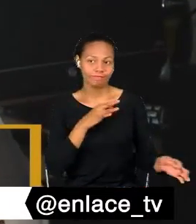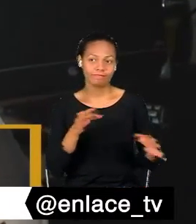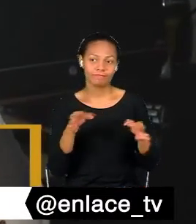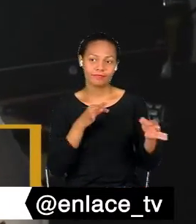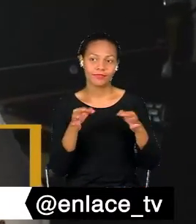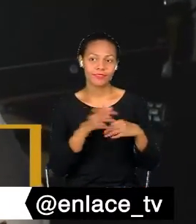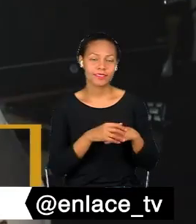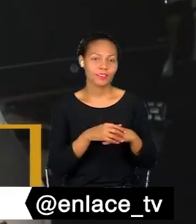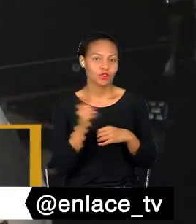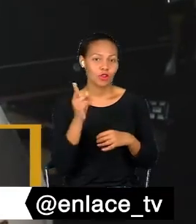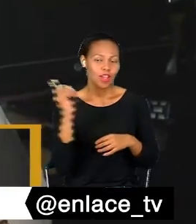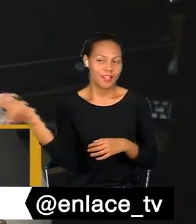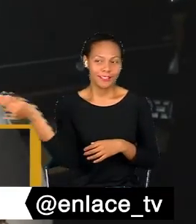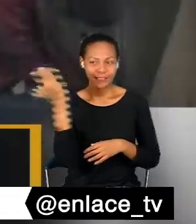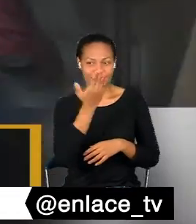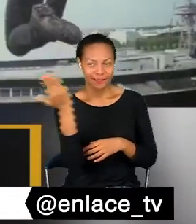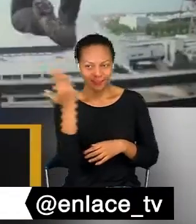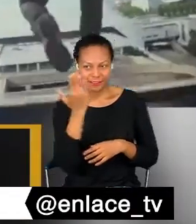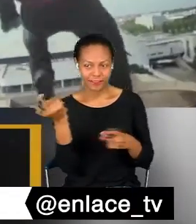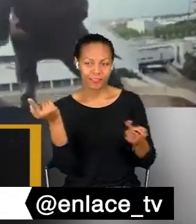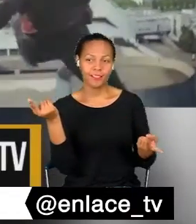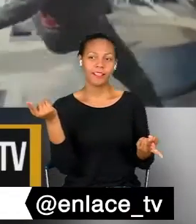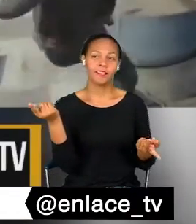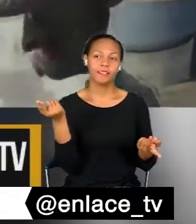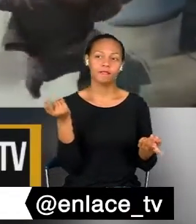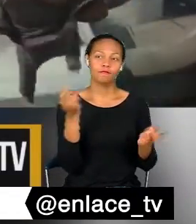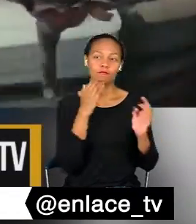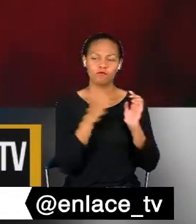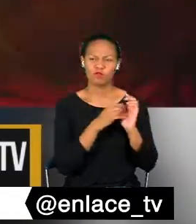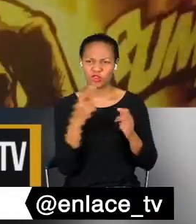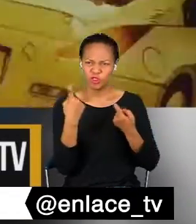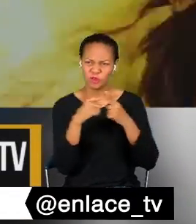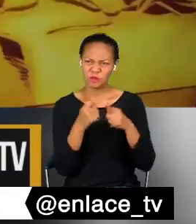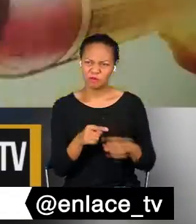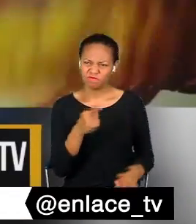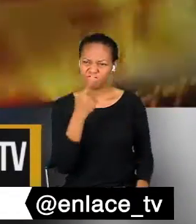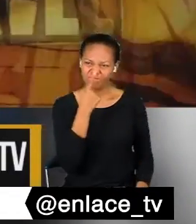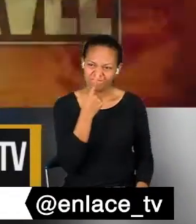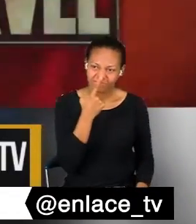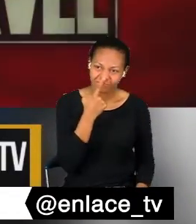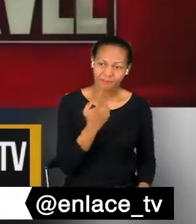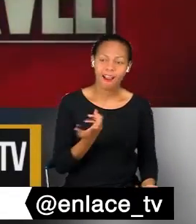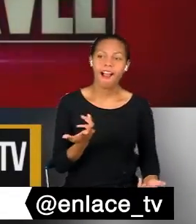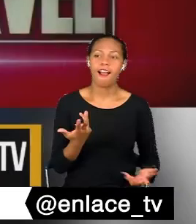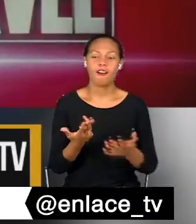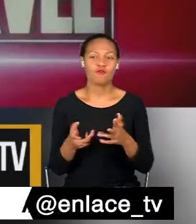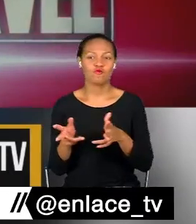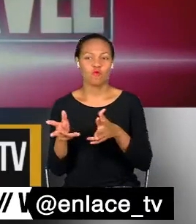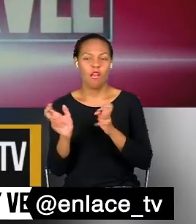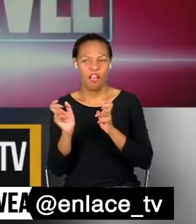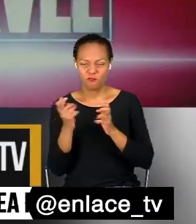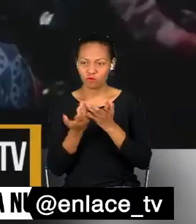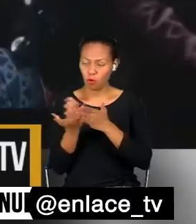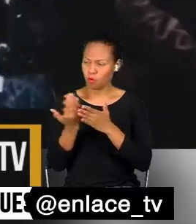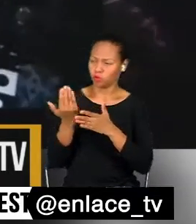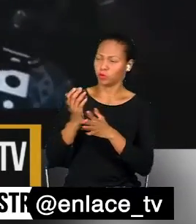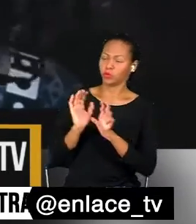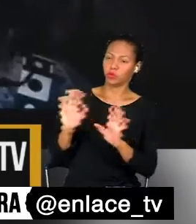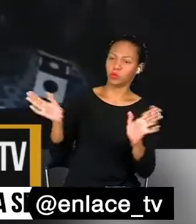del cine, lo que es datos curiosos, estrenos, películas recomendadas